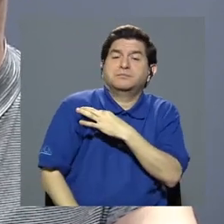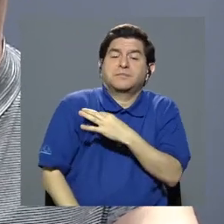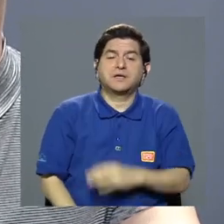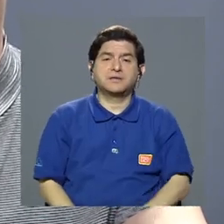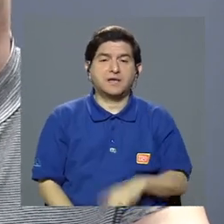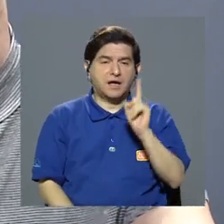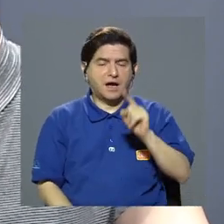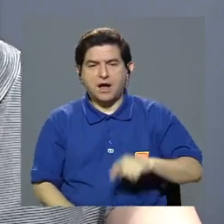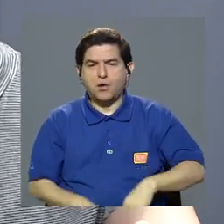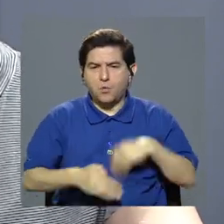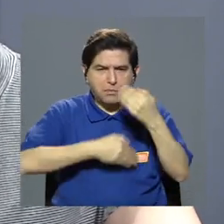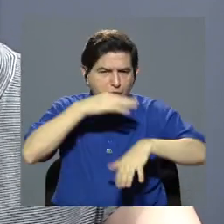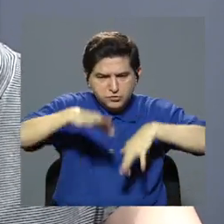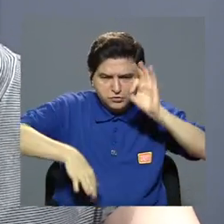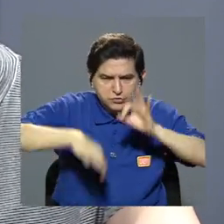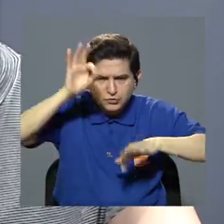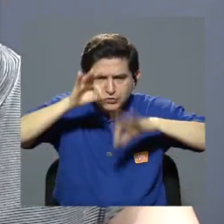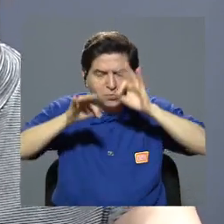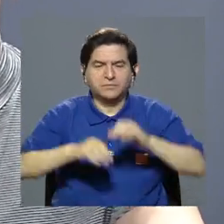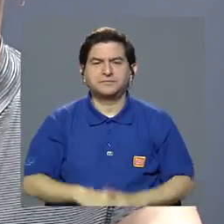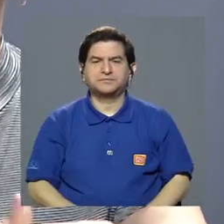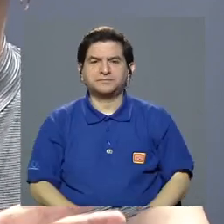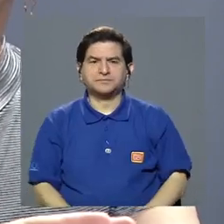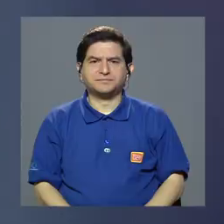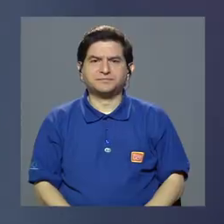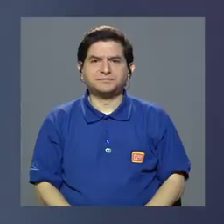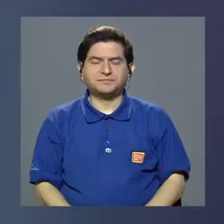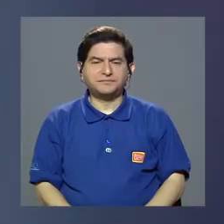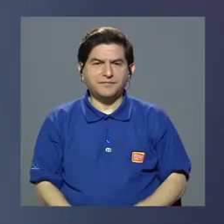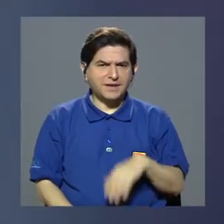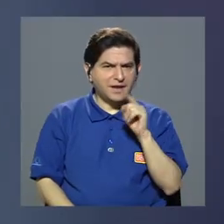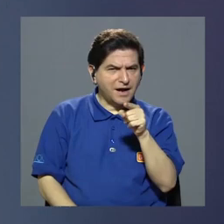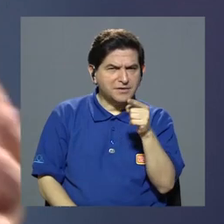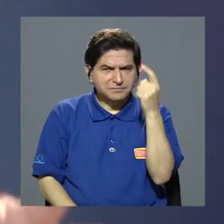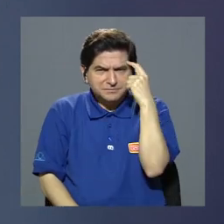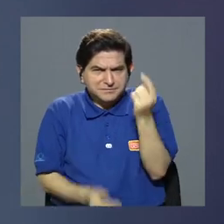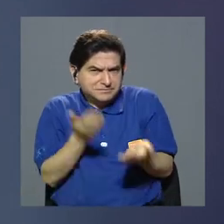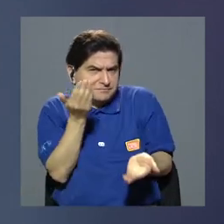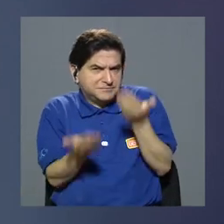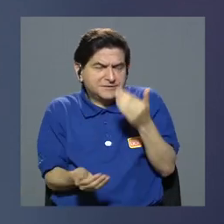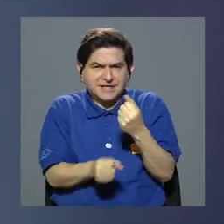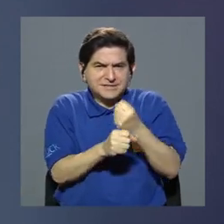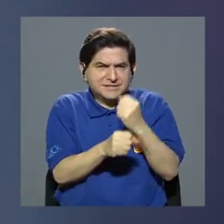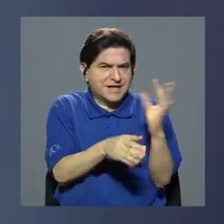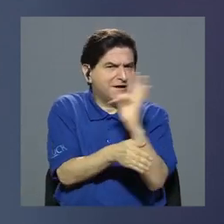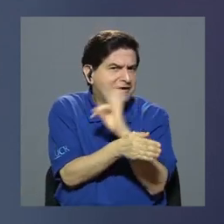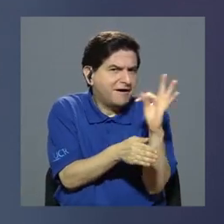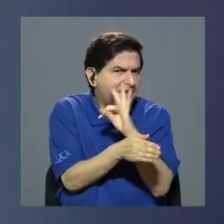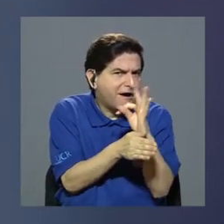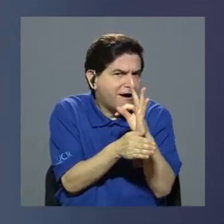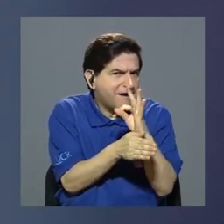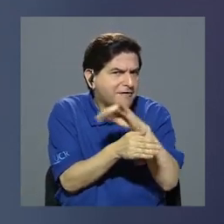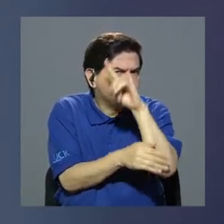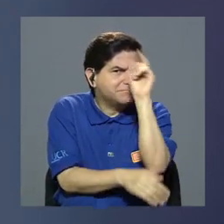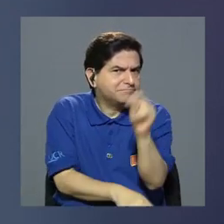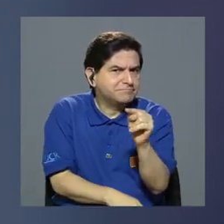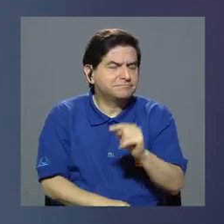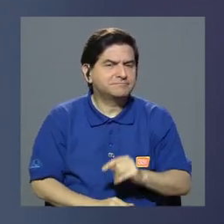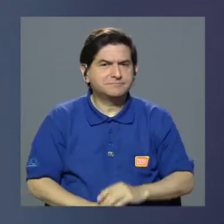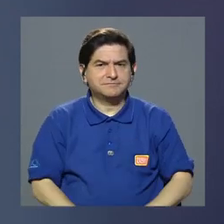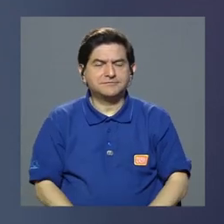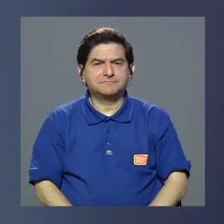invitan a un casting y antes se te ha pasado por la mente la idea de trabajar en televisión